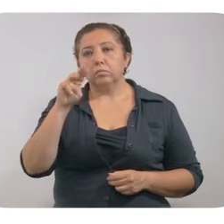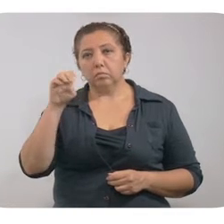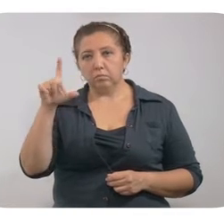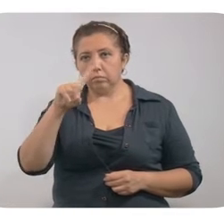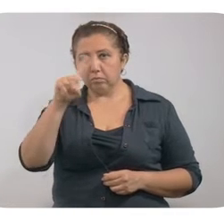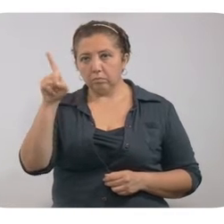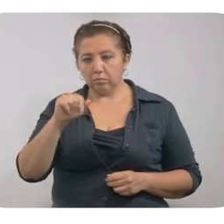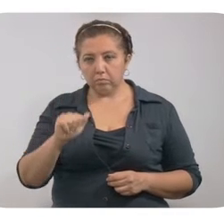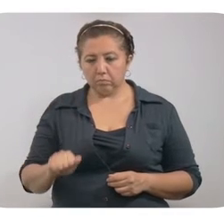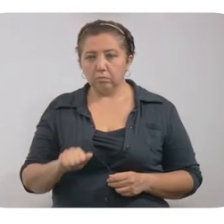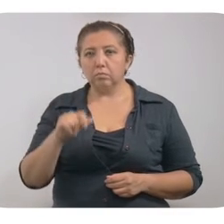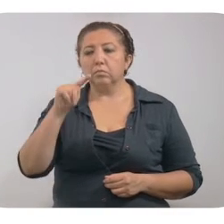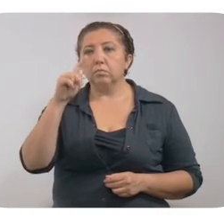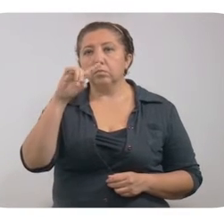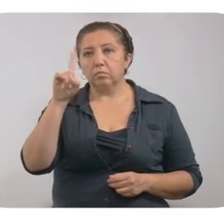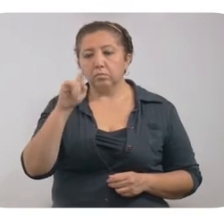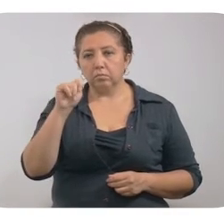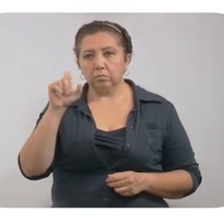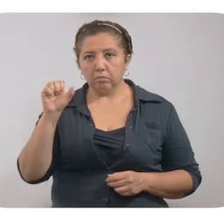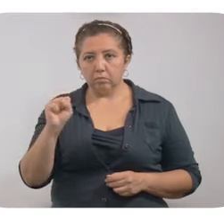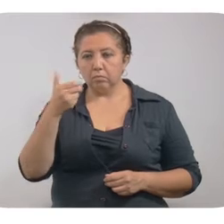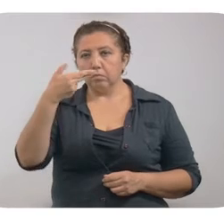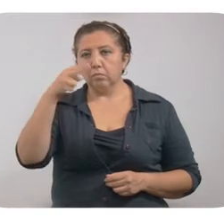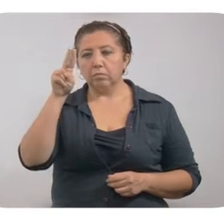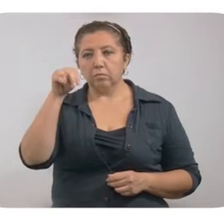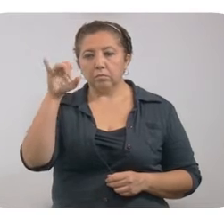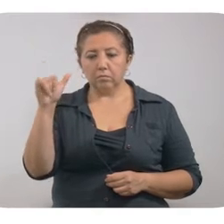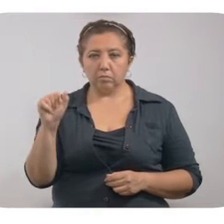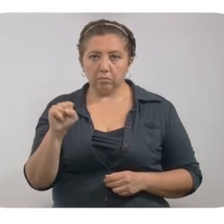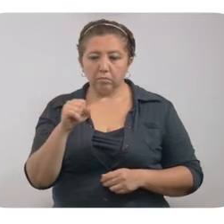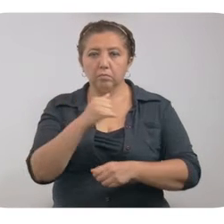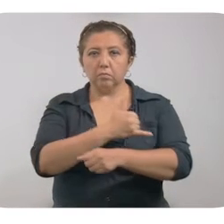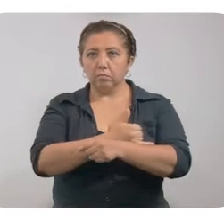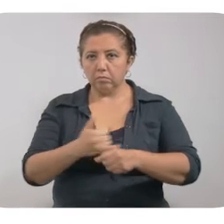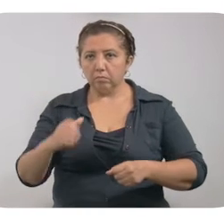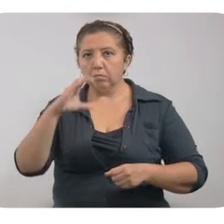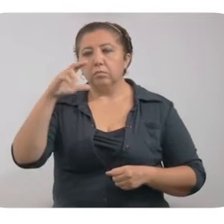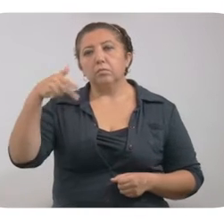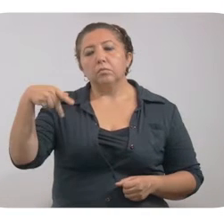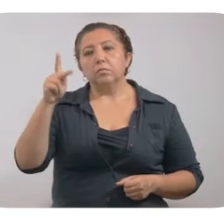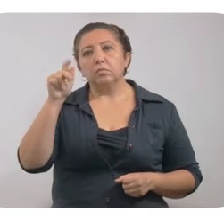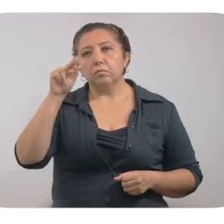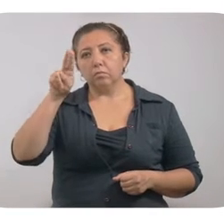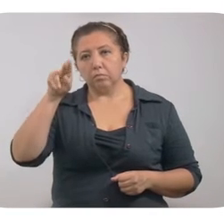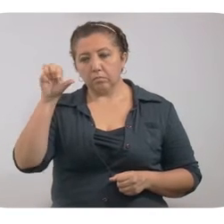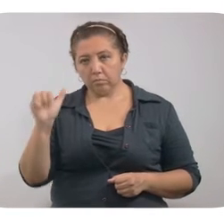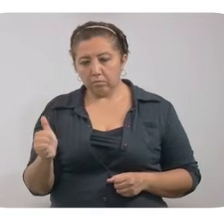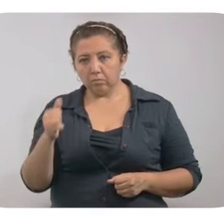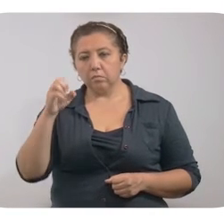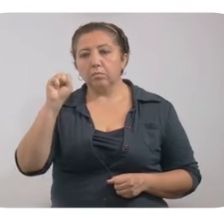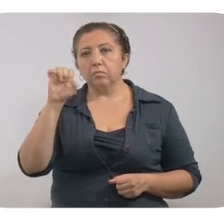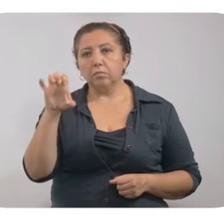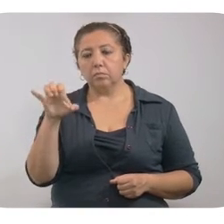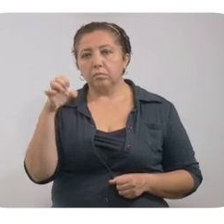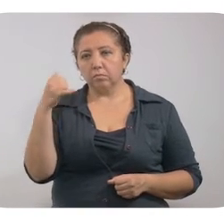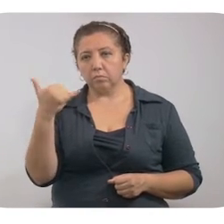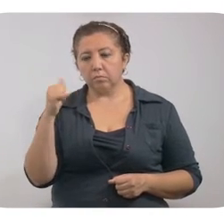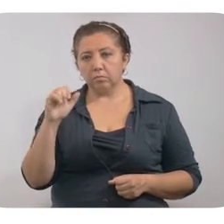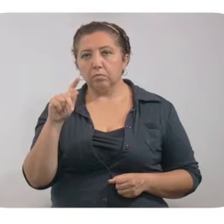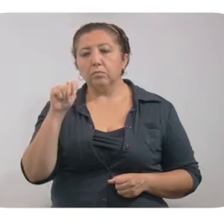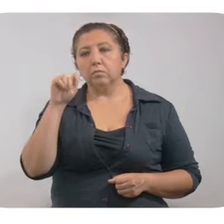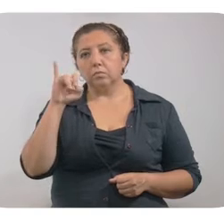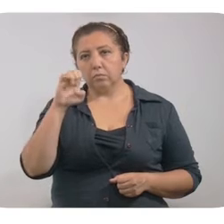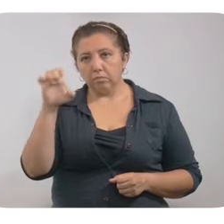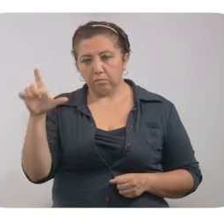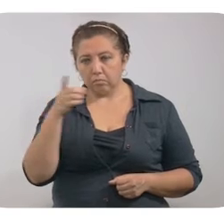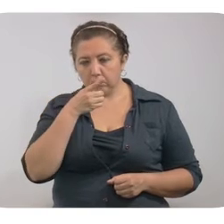Chumayel, Tzán, Tzitaz, Homum, Junucma, Izamal, Cagua, Quinchil, Opichén, Seyé,